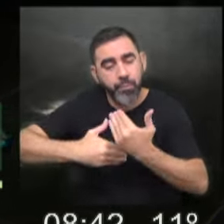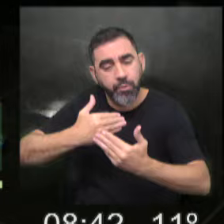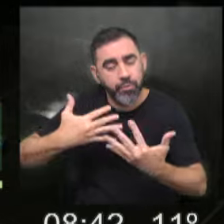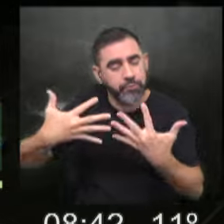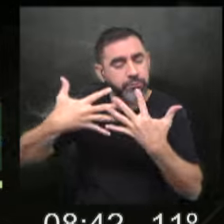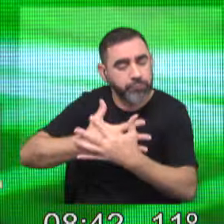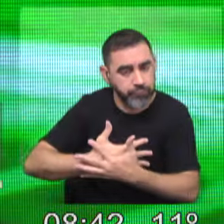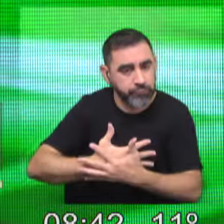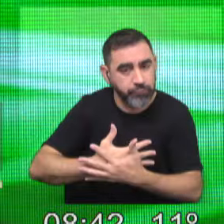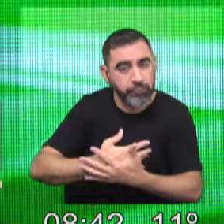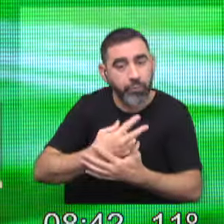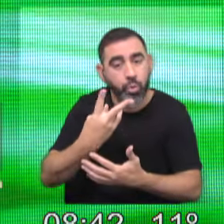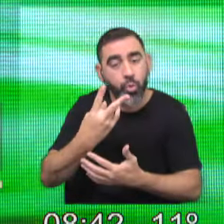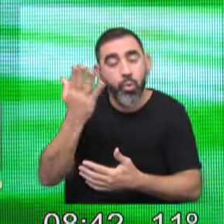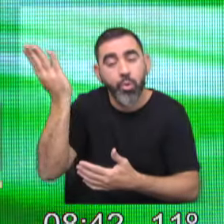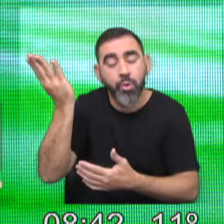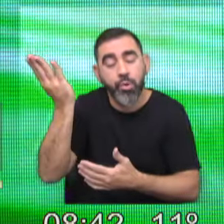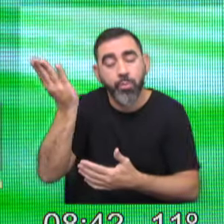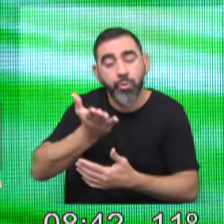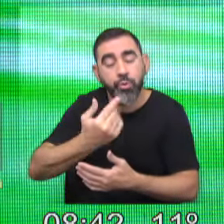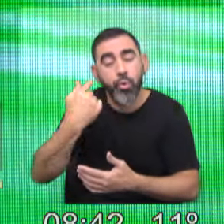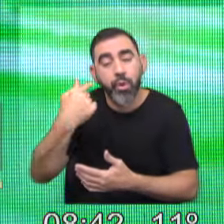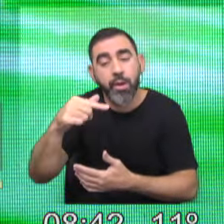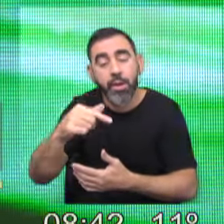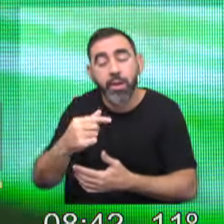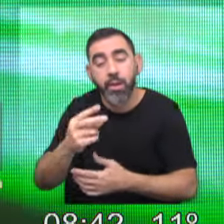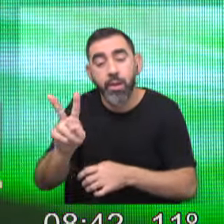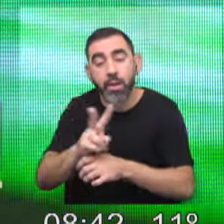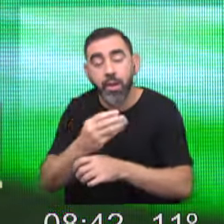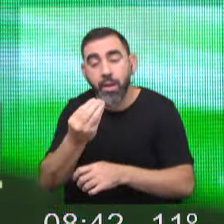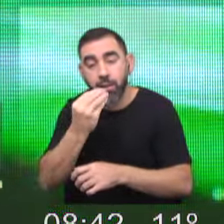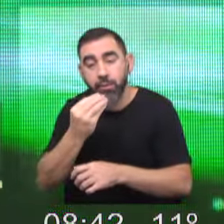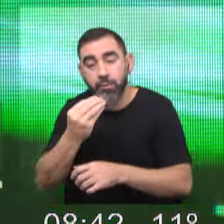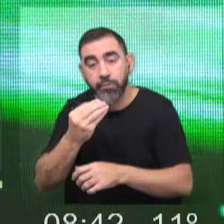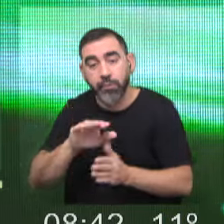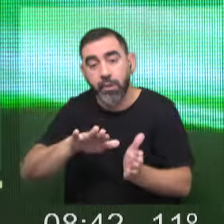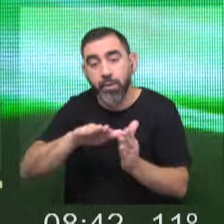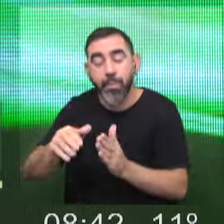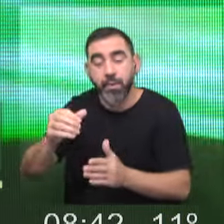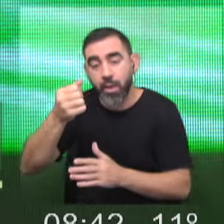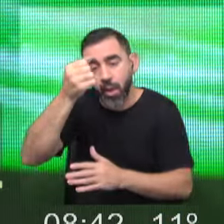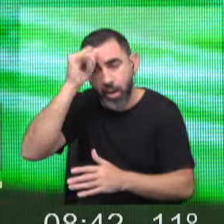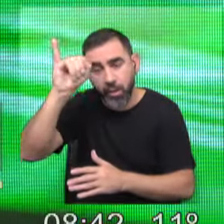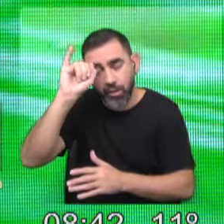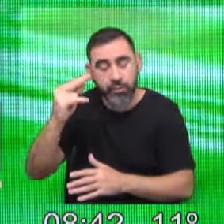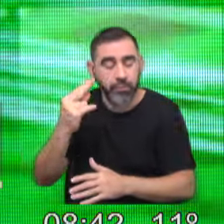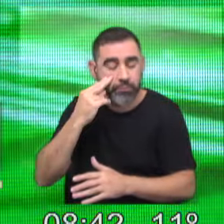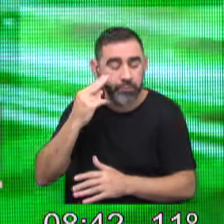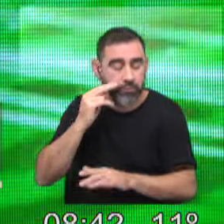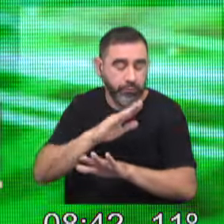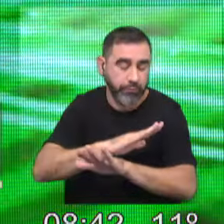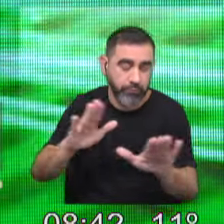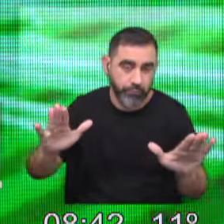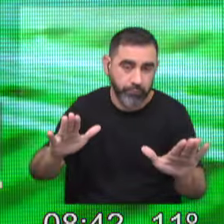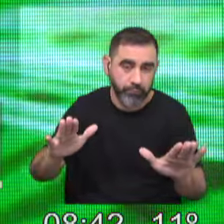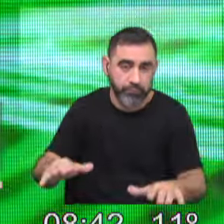deterioro, 2 puntos más negativos sobre la seguridad alimentaria. Dejo de lado un minuto Haití, que es el gran drama de todos nosotros y